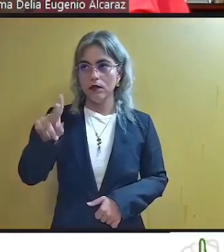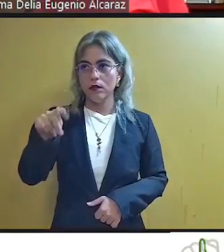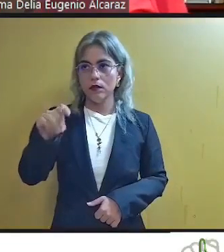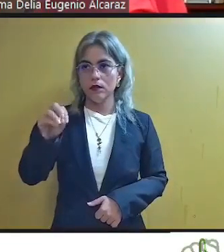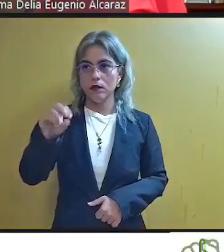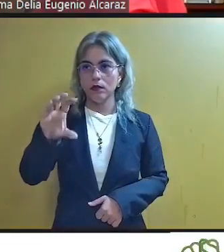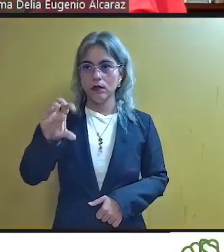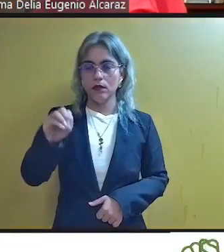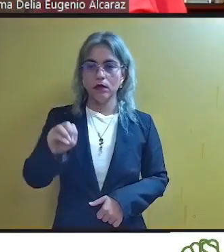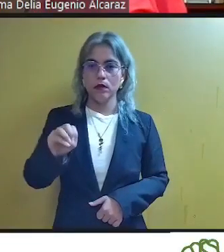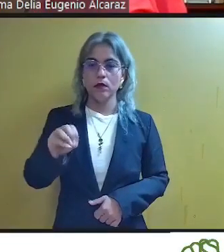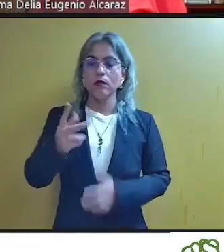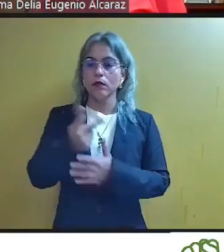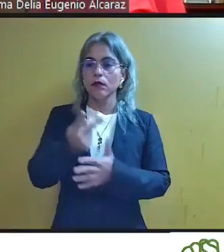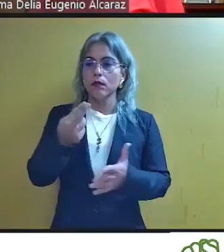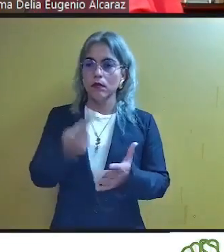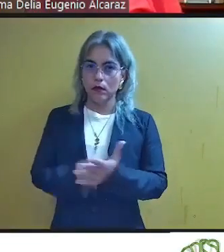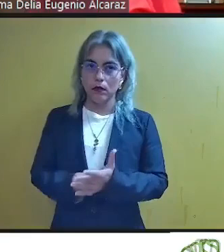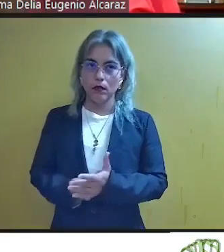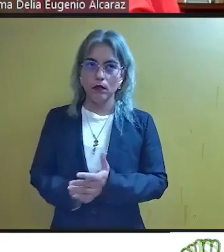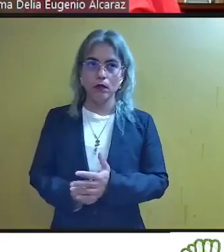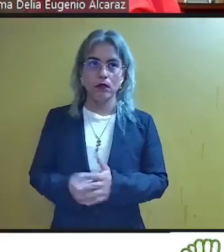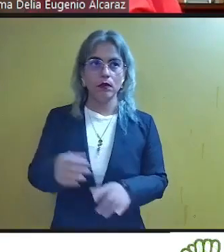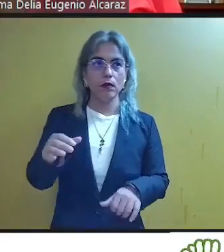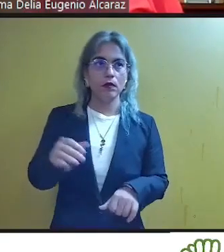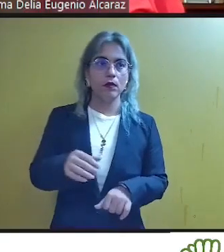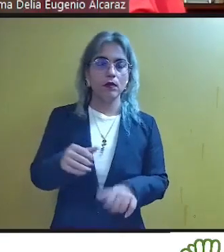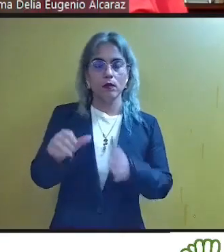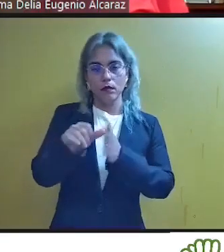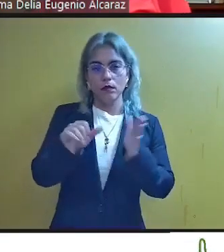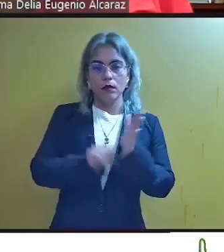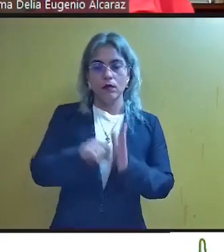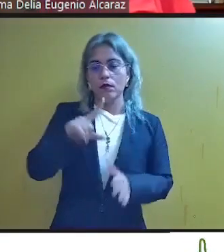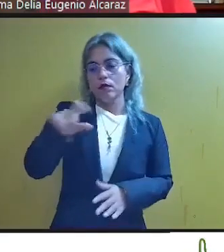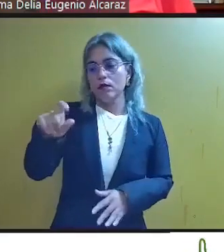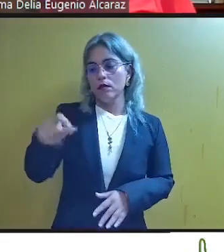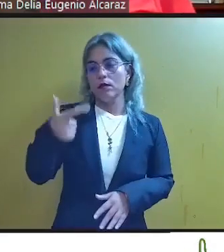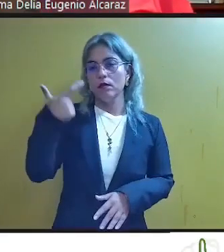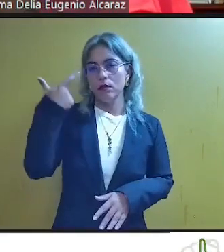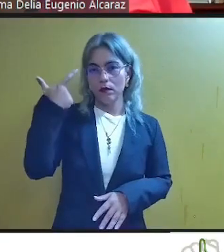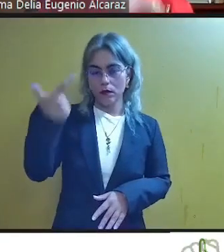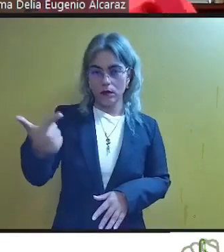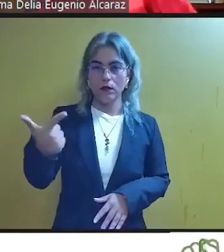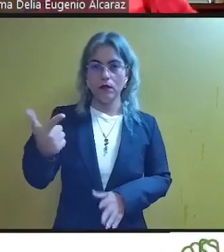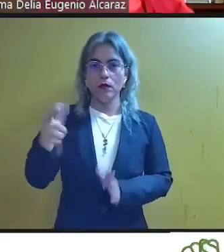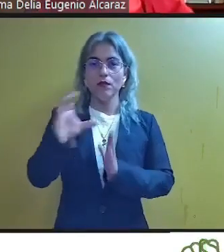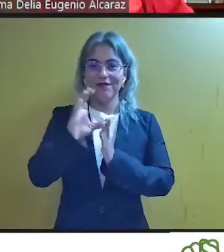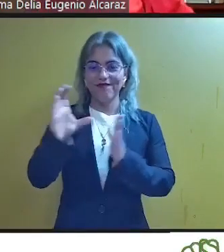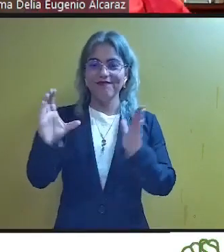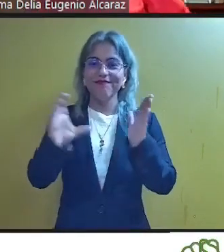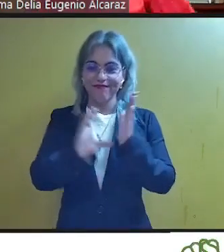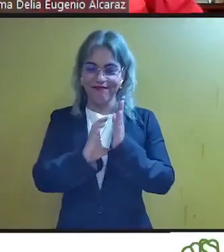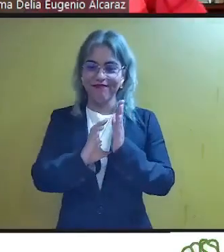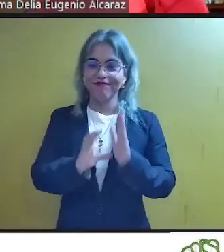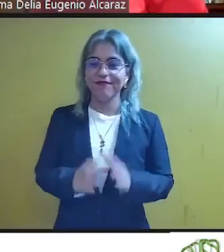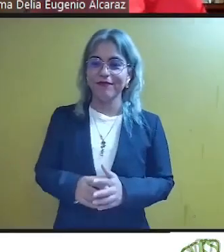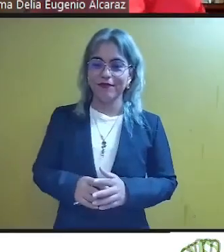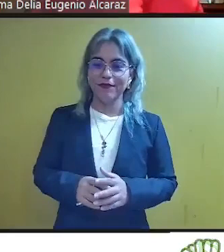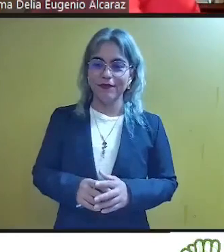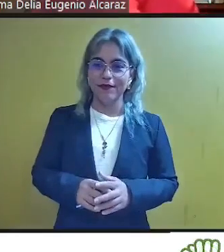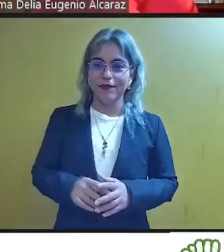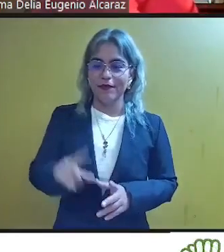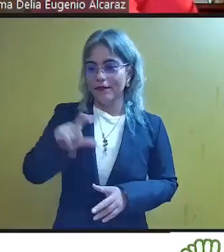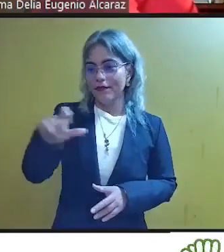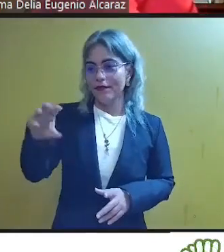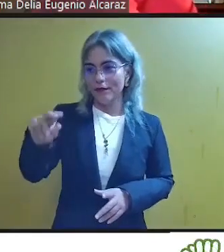se razona que de la interpretación de los artículos 127 de la Constitución Política de los Estados Unidos Mexicanos y 191